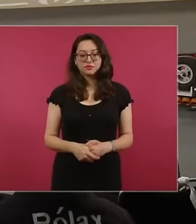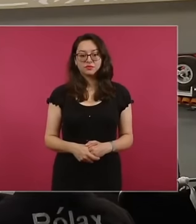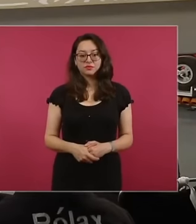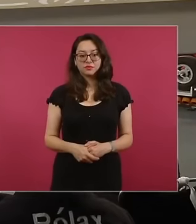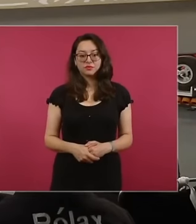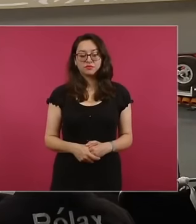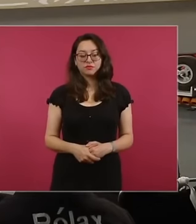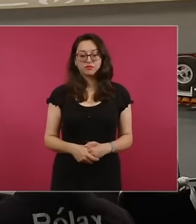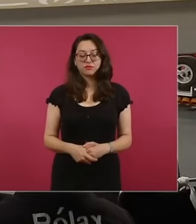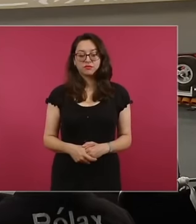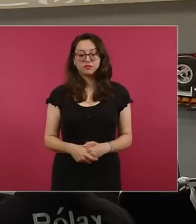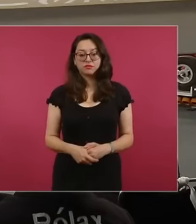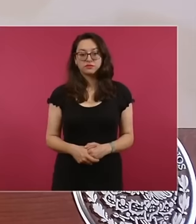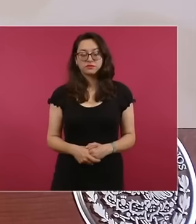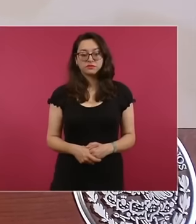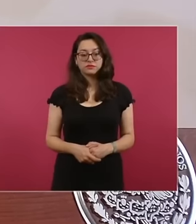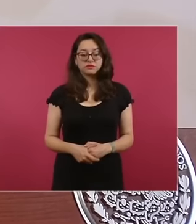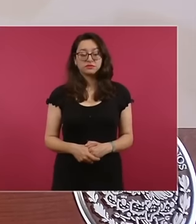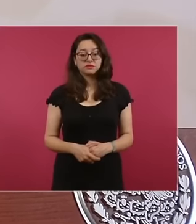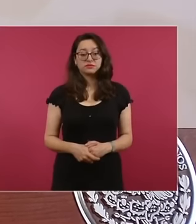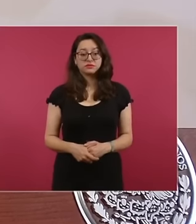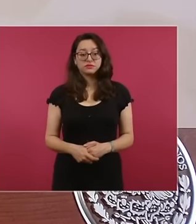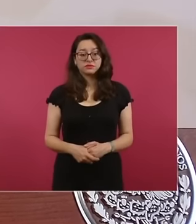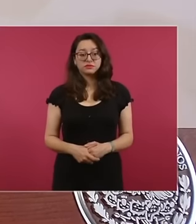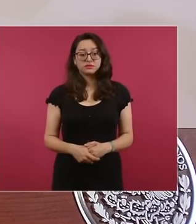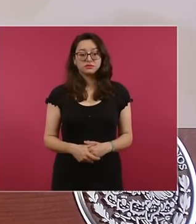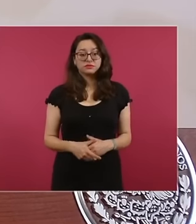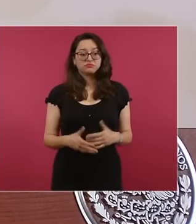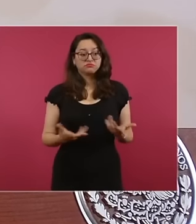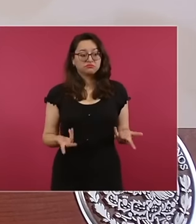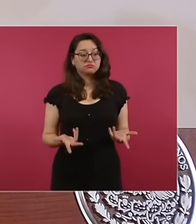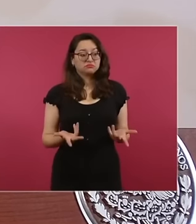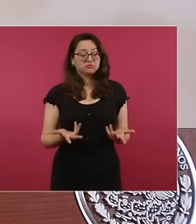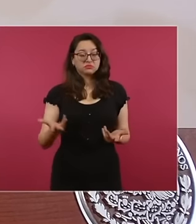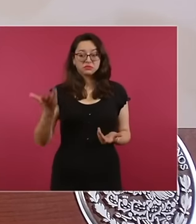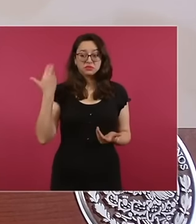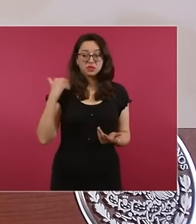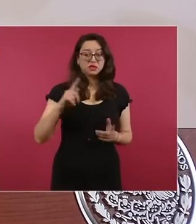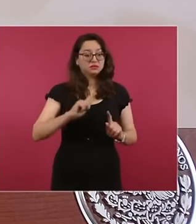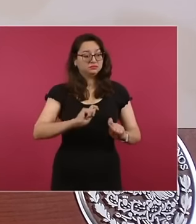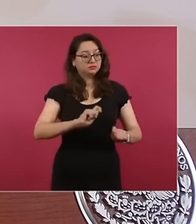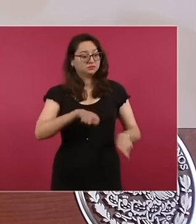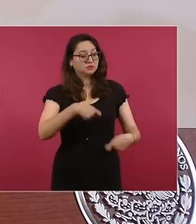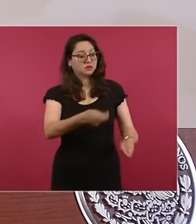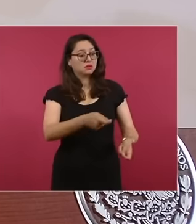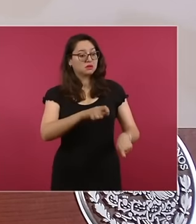esas reservas que les entregaron a